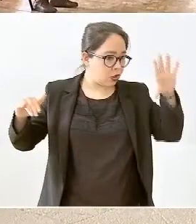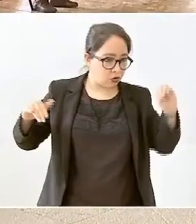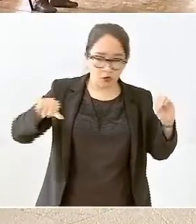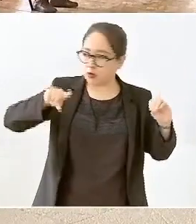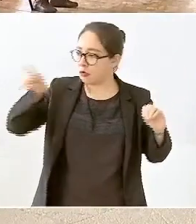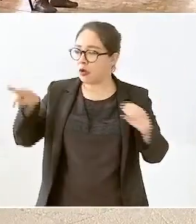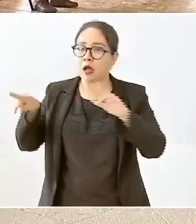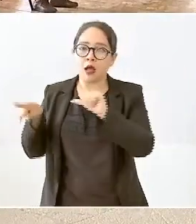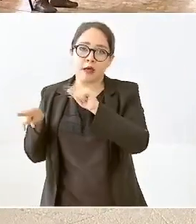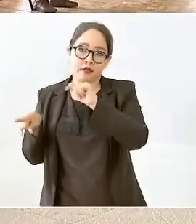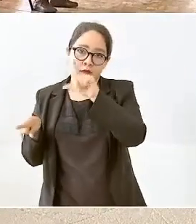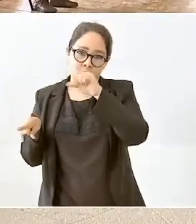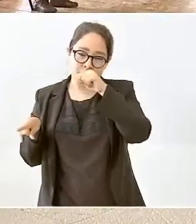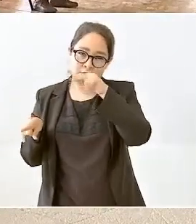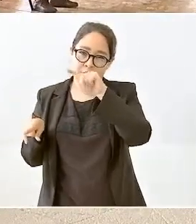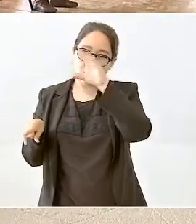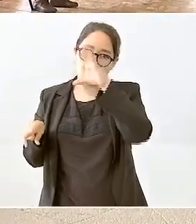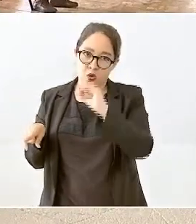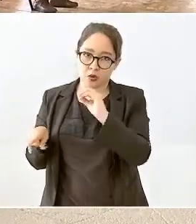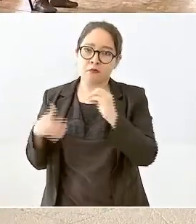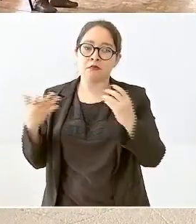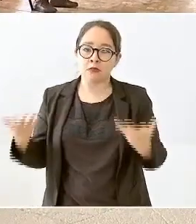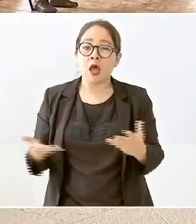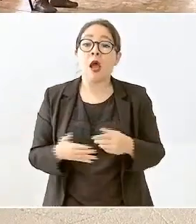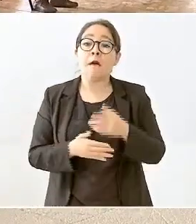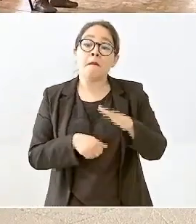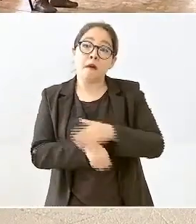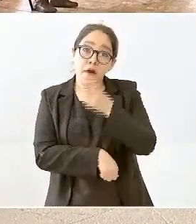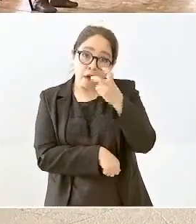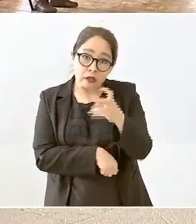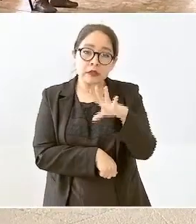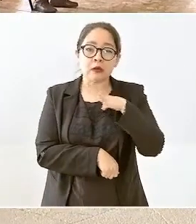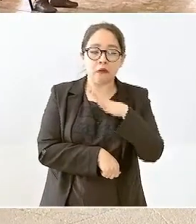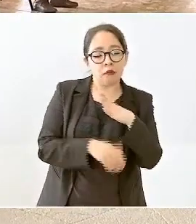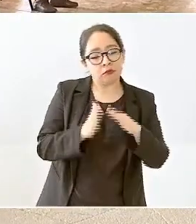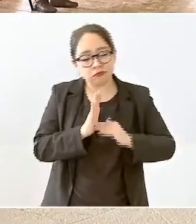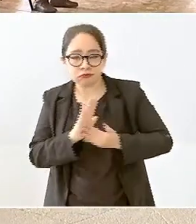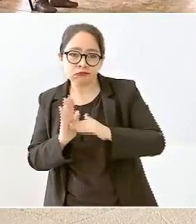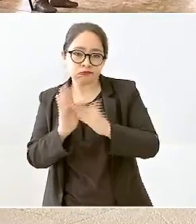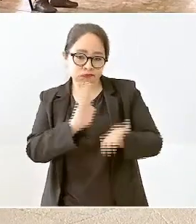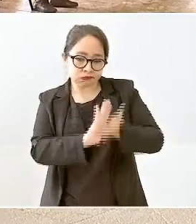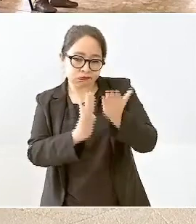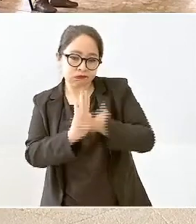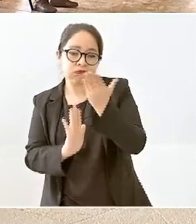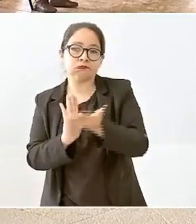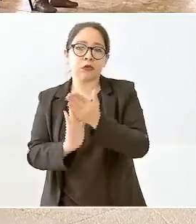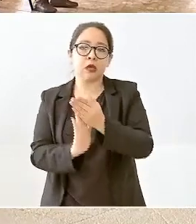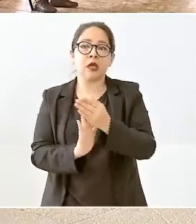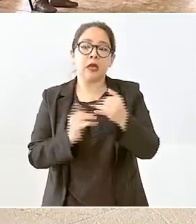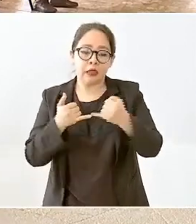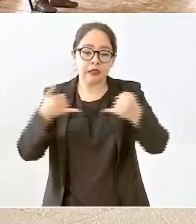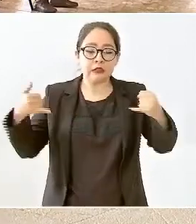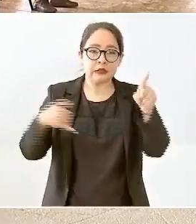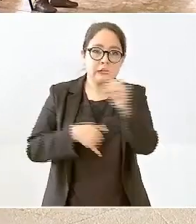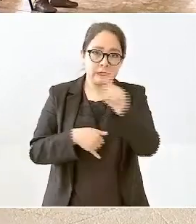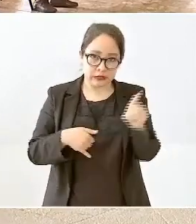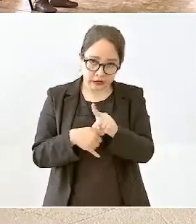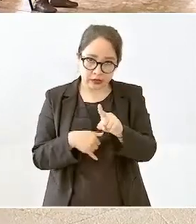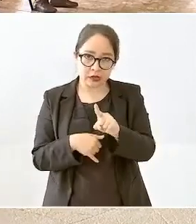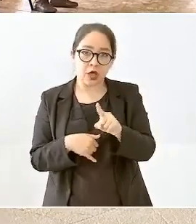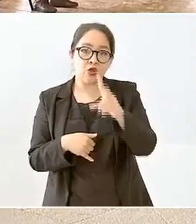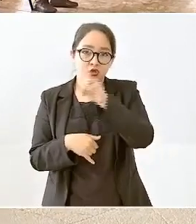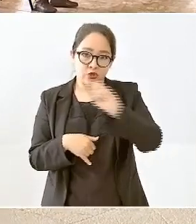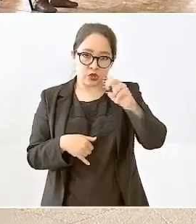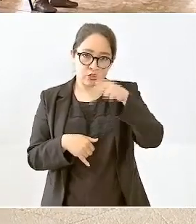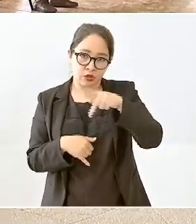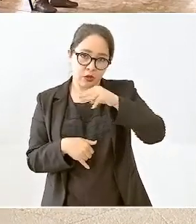Atlántico. Por esto, estamos trabajando en la reconstrucción de la línea Z en sus 200 kilómetros de longitud